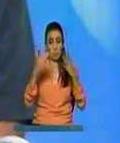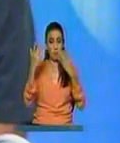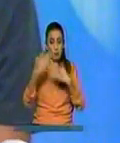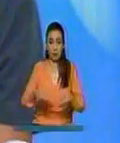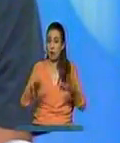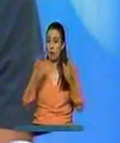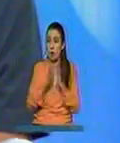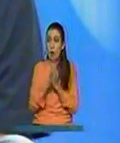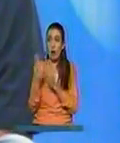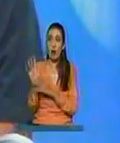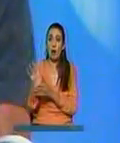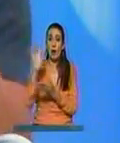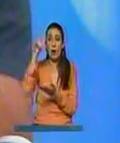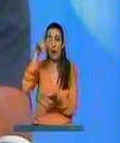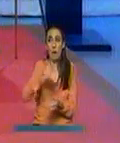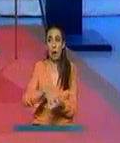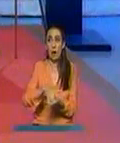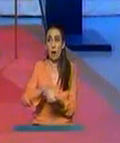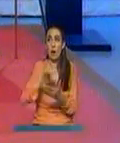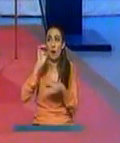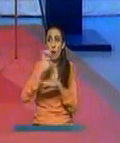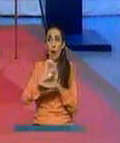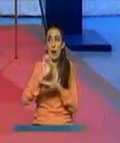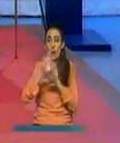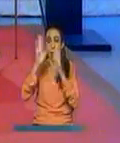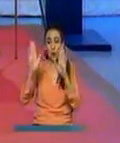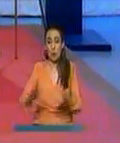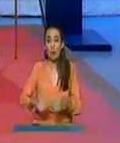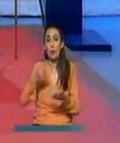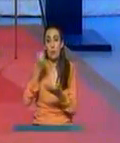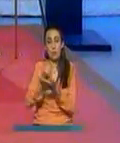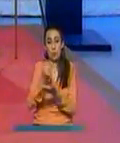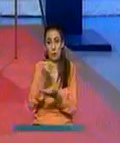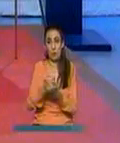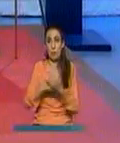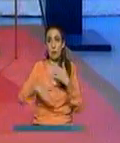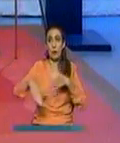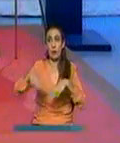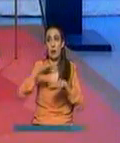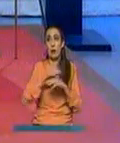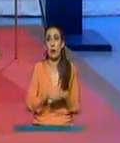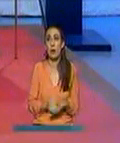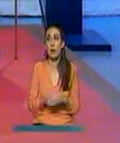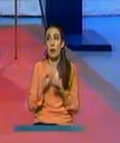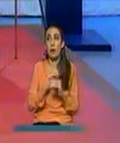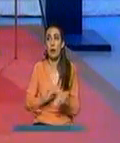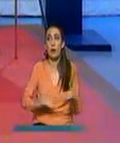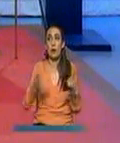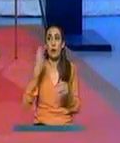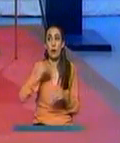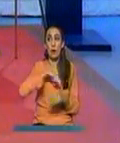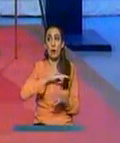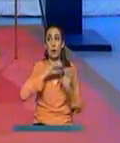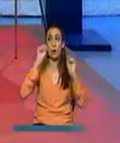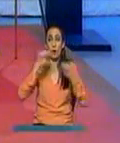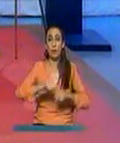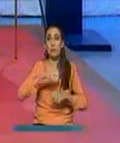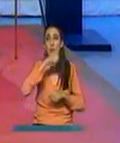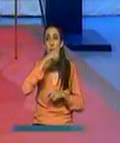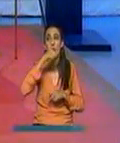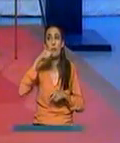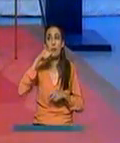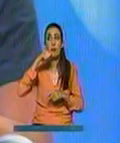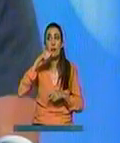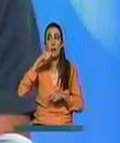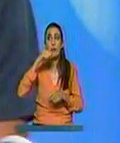atame en la bolsa de valores y haces que los ecuatorianos mismos puedan comprar la empresa ecuatoriana en base a una bolsa de valor. Nosotros como cerveceros podemos poner nuestras empresas